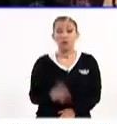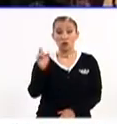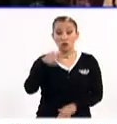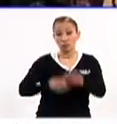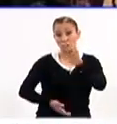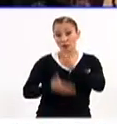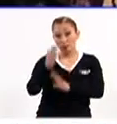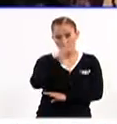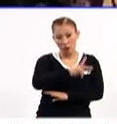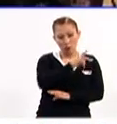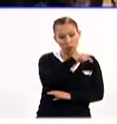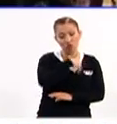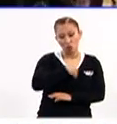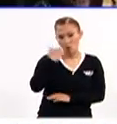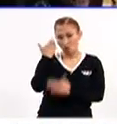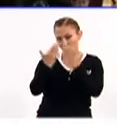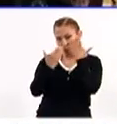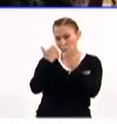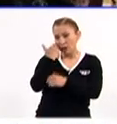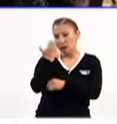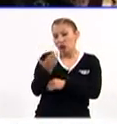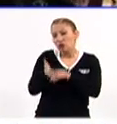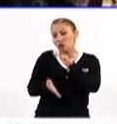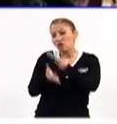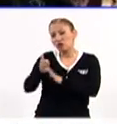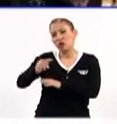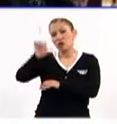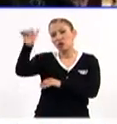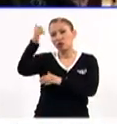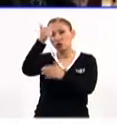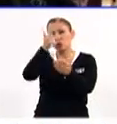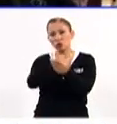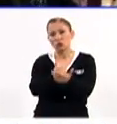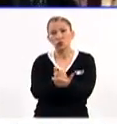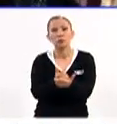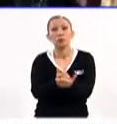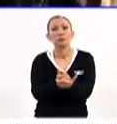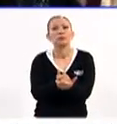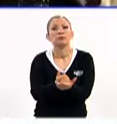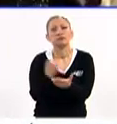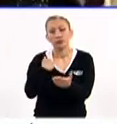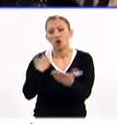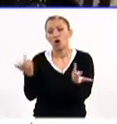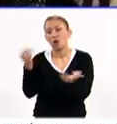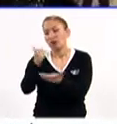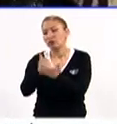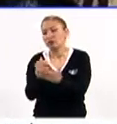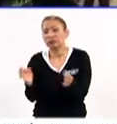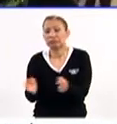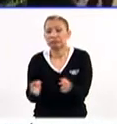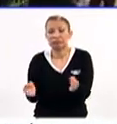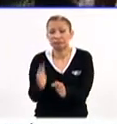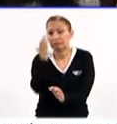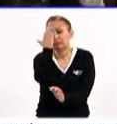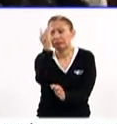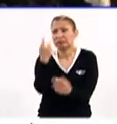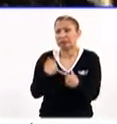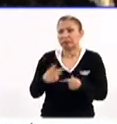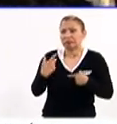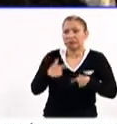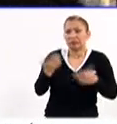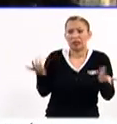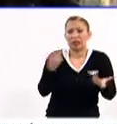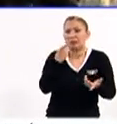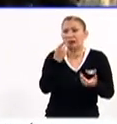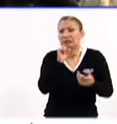salir de mi pueblo porque quería estudiar, pues me fui a otra ciudad donde era una ciudad fría, donde no conocía a nadie, donde no